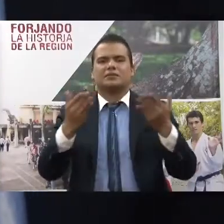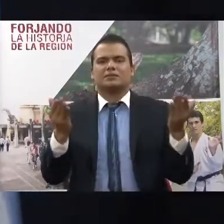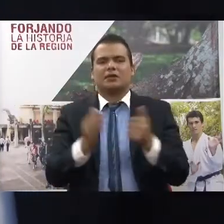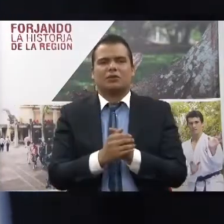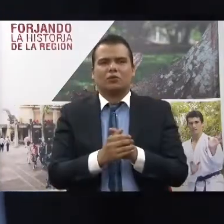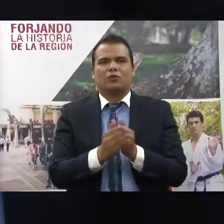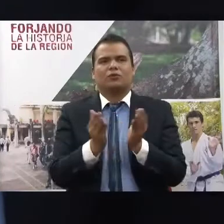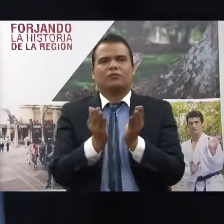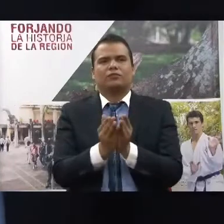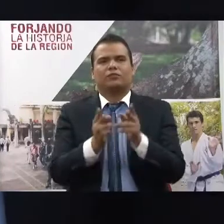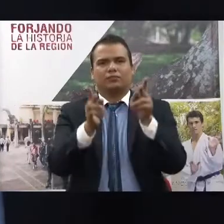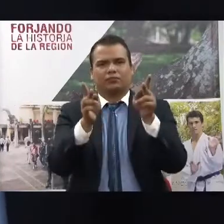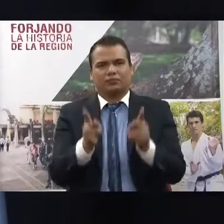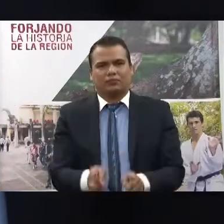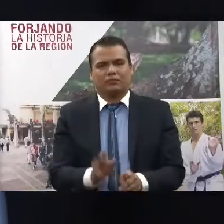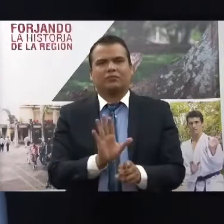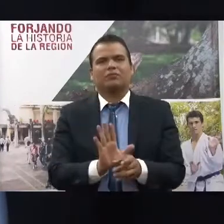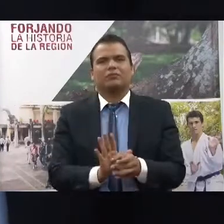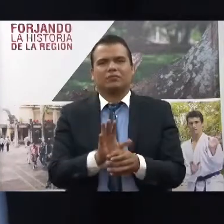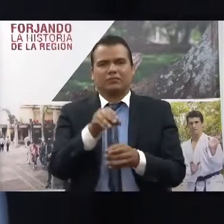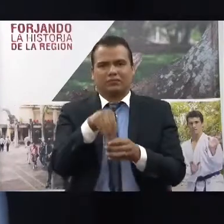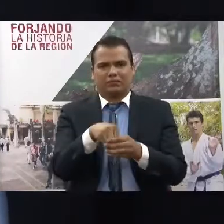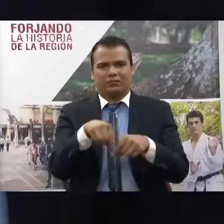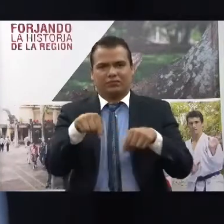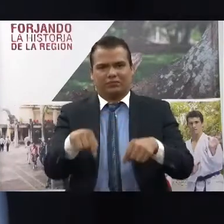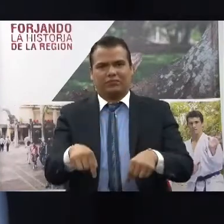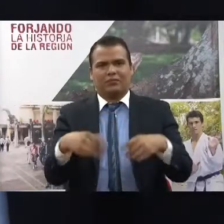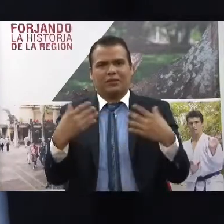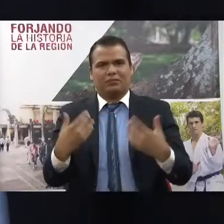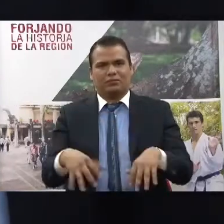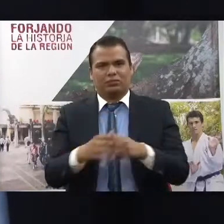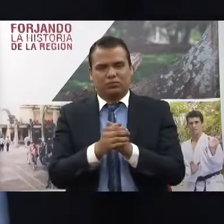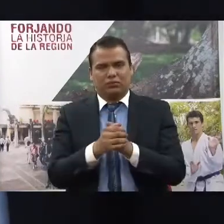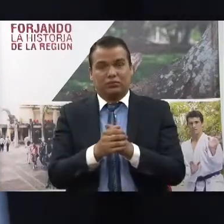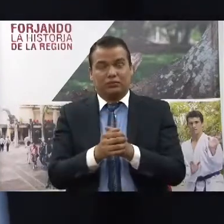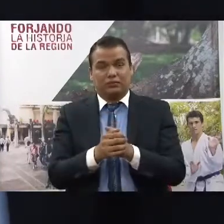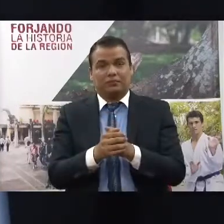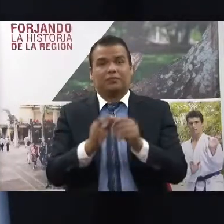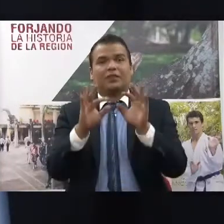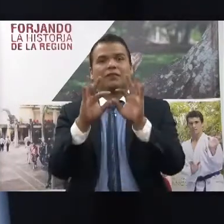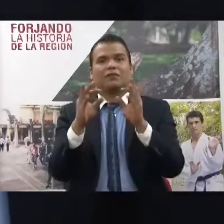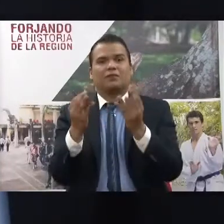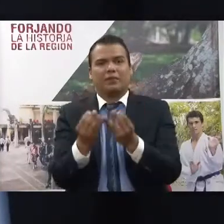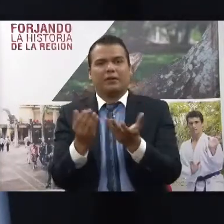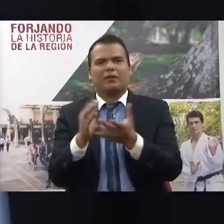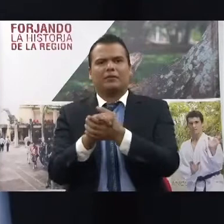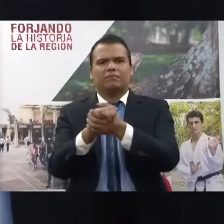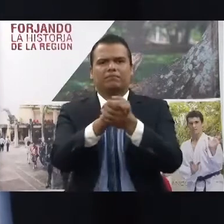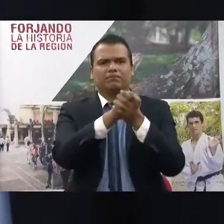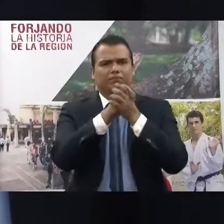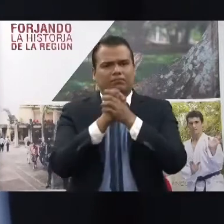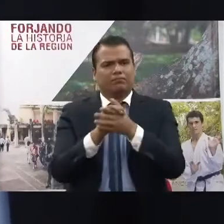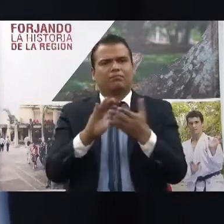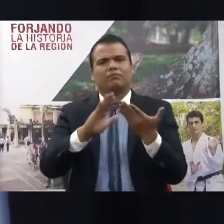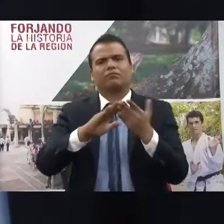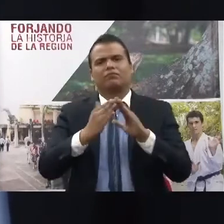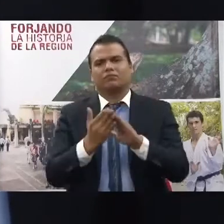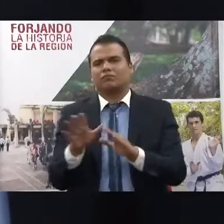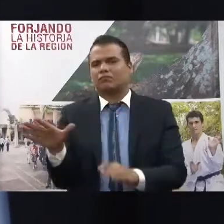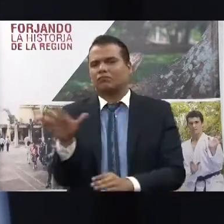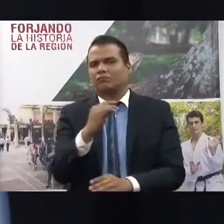todos los graduandos de la ceremonia del día de hoy, a sus familiares y allegados, también a la